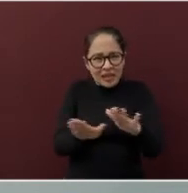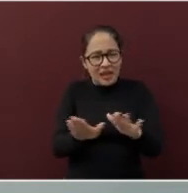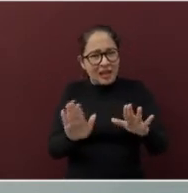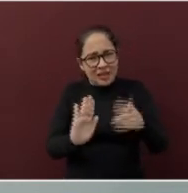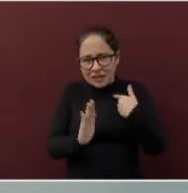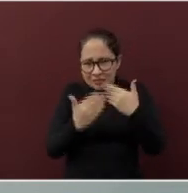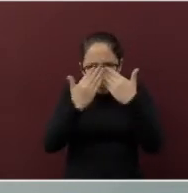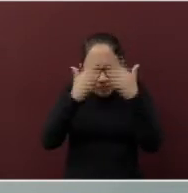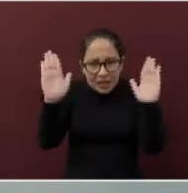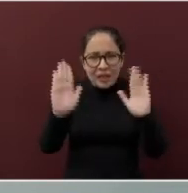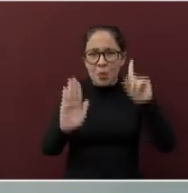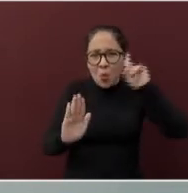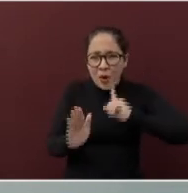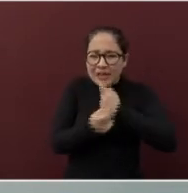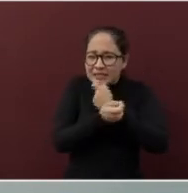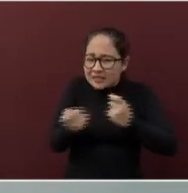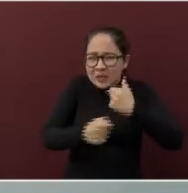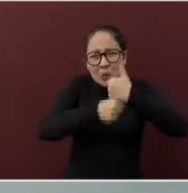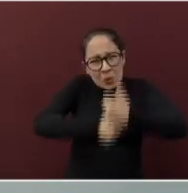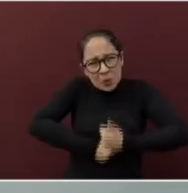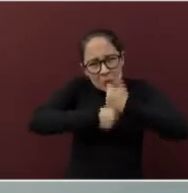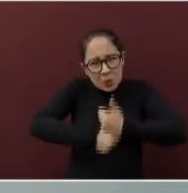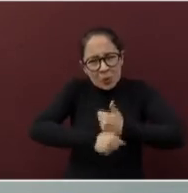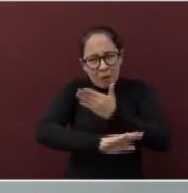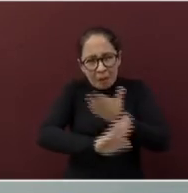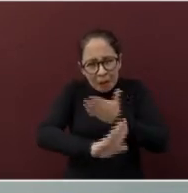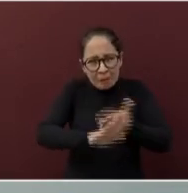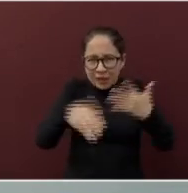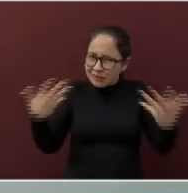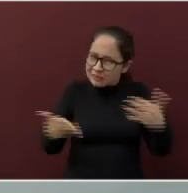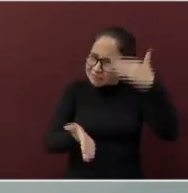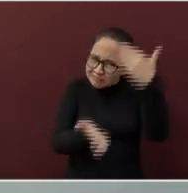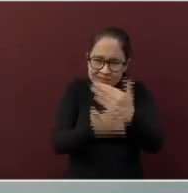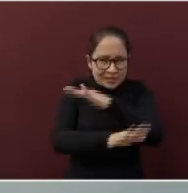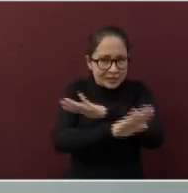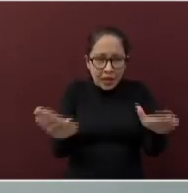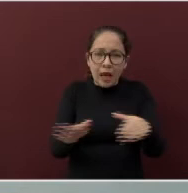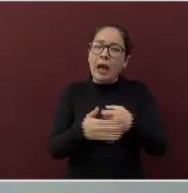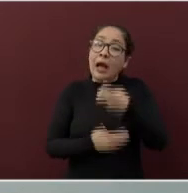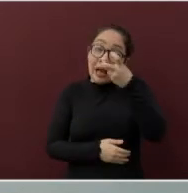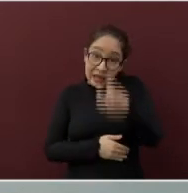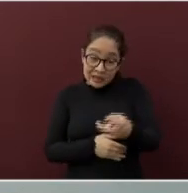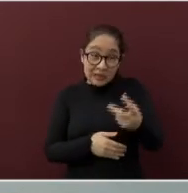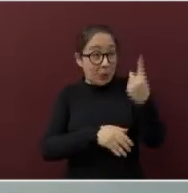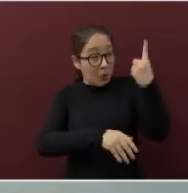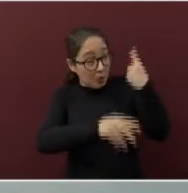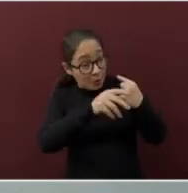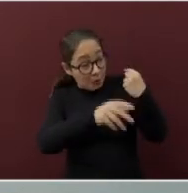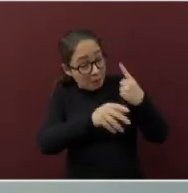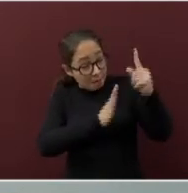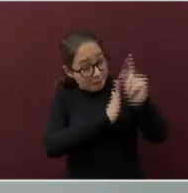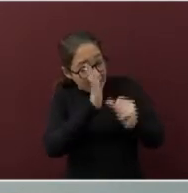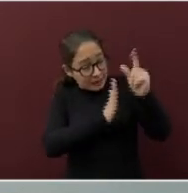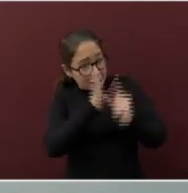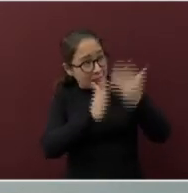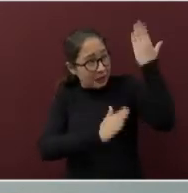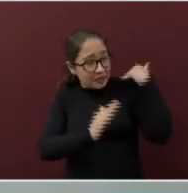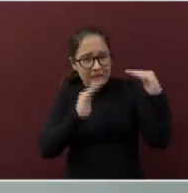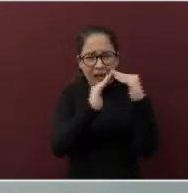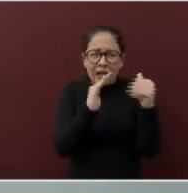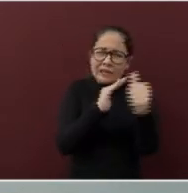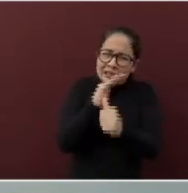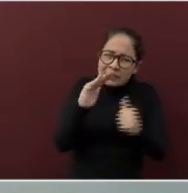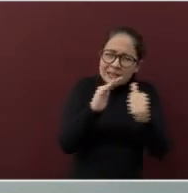y niñas llevamos varios meses en casa y para algunas mujeres y niñas han estado más expuestas a vivir